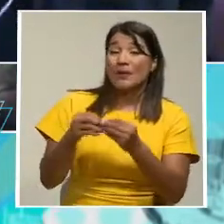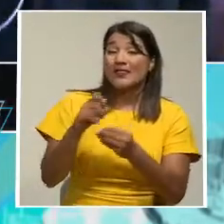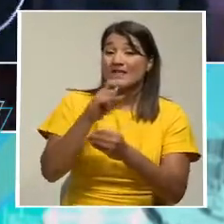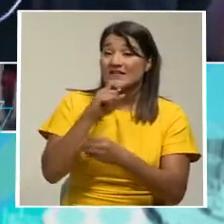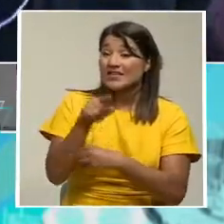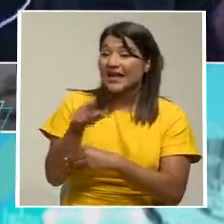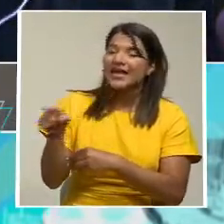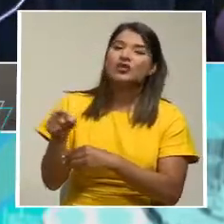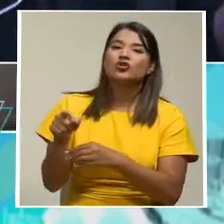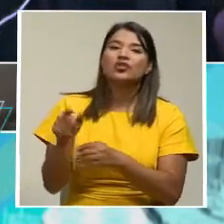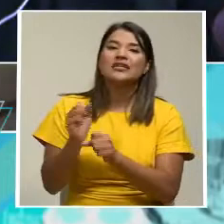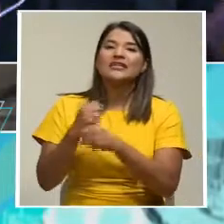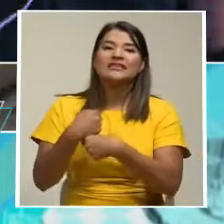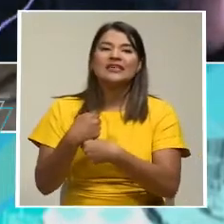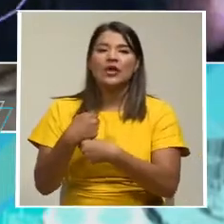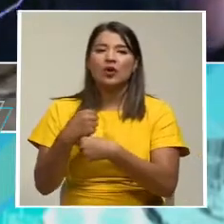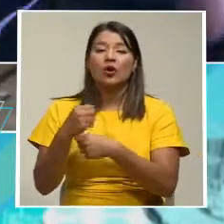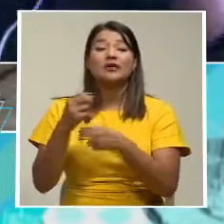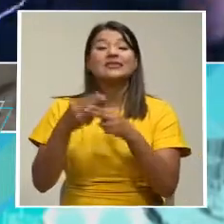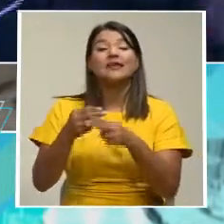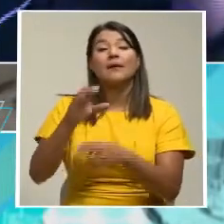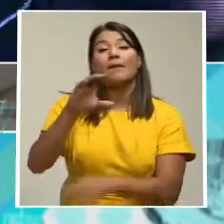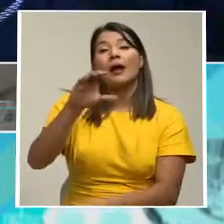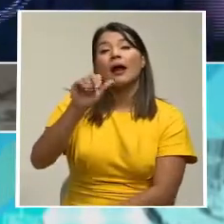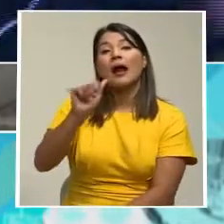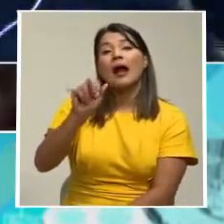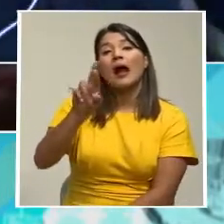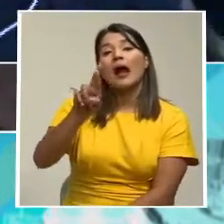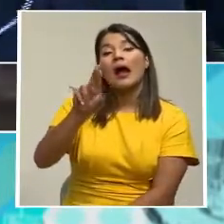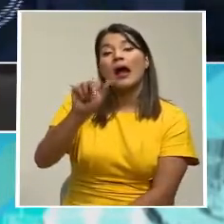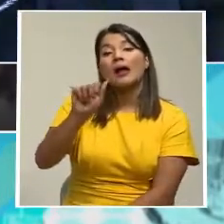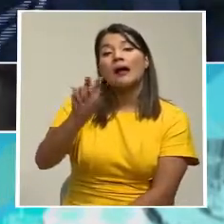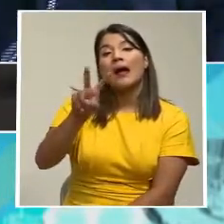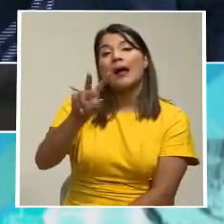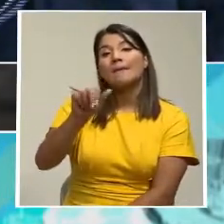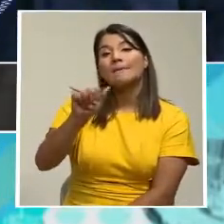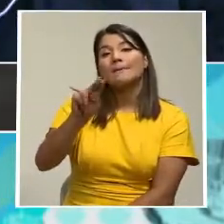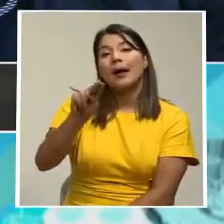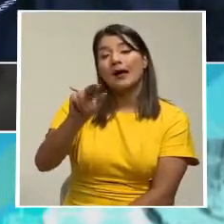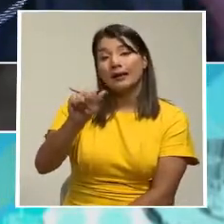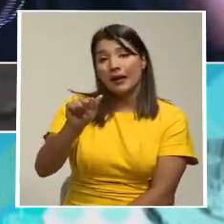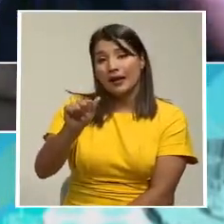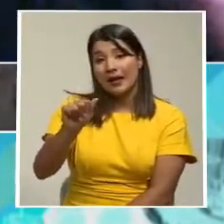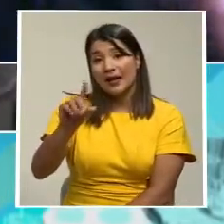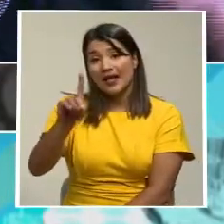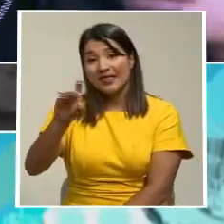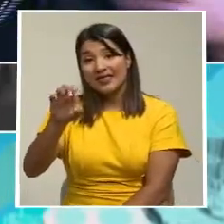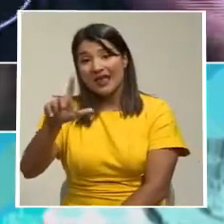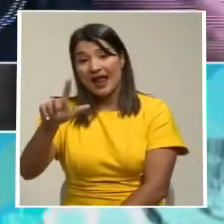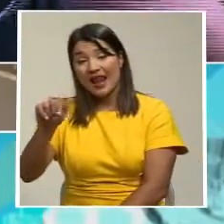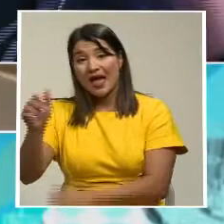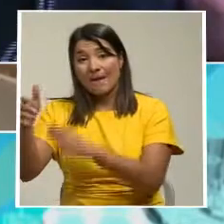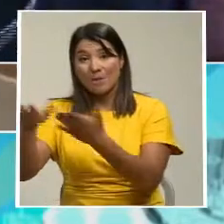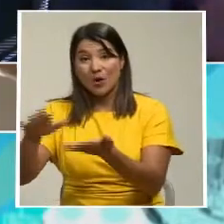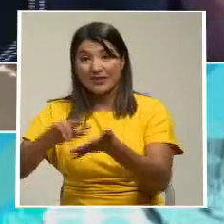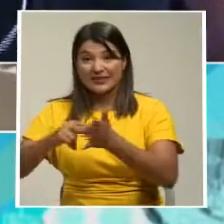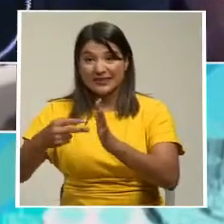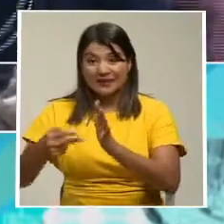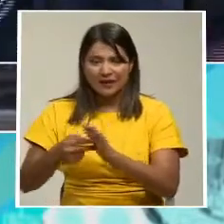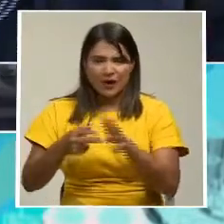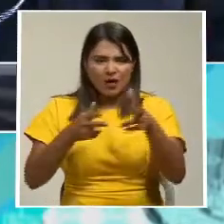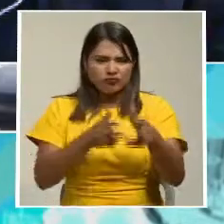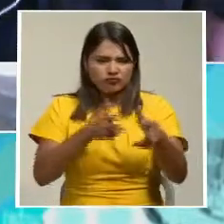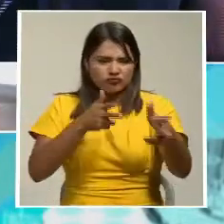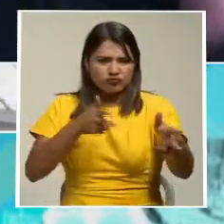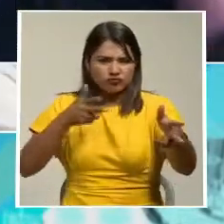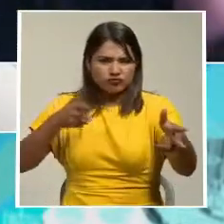de la muerte. Las caravanas de la muerte eran estas camionetas, estas pickups, cargadas de hombres fuertemente armados, armamentos de guerra, que